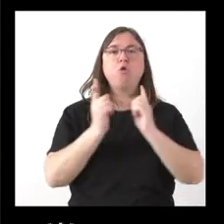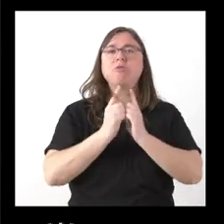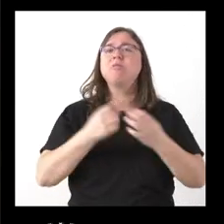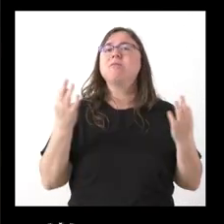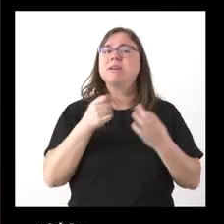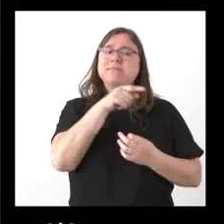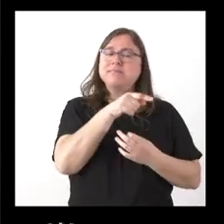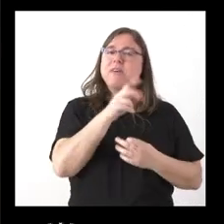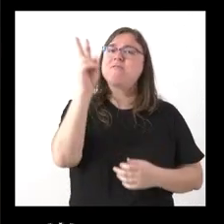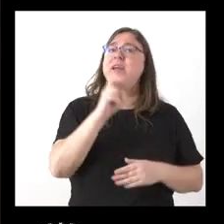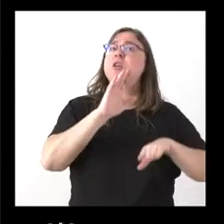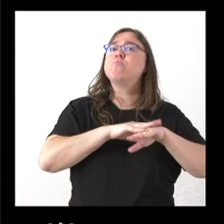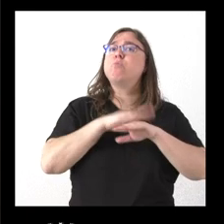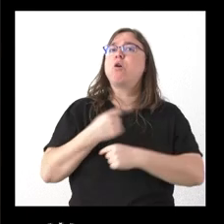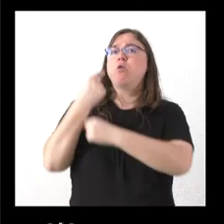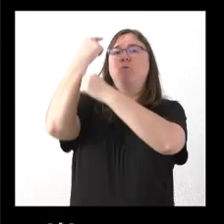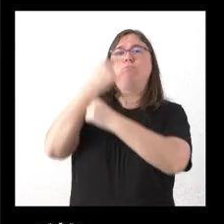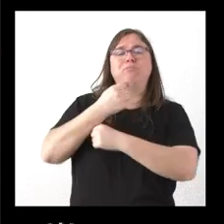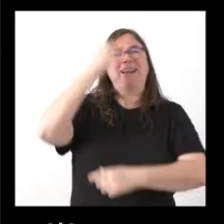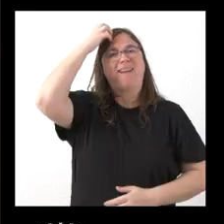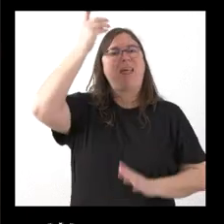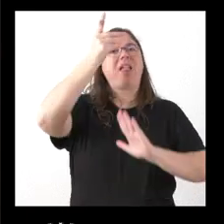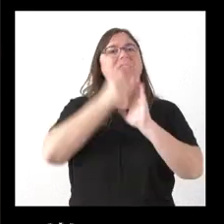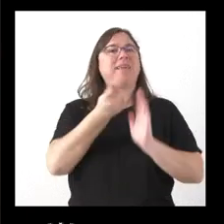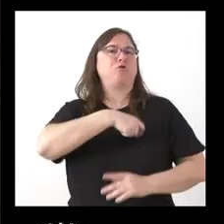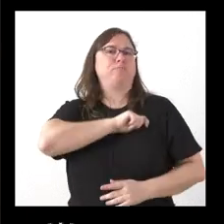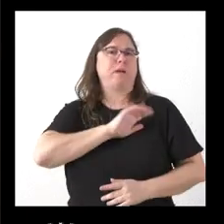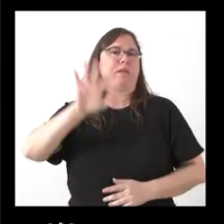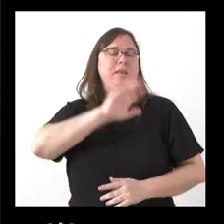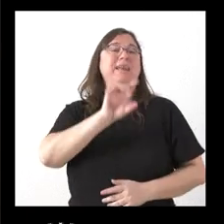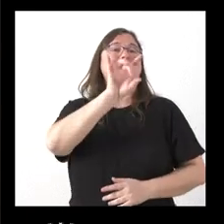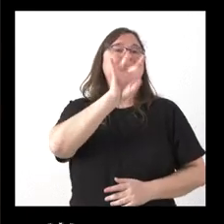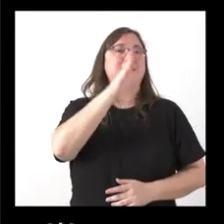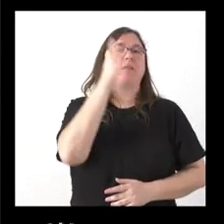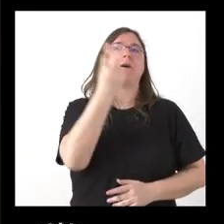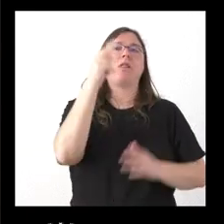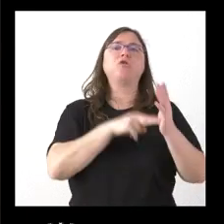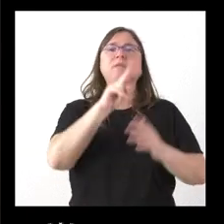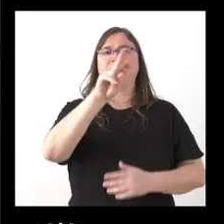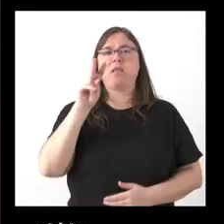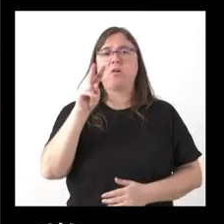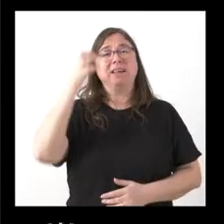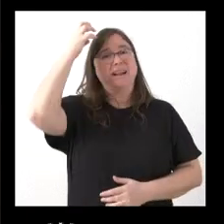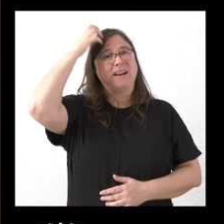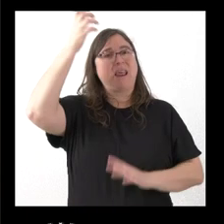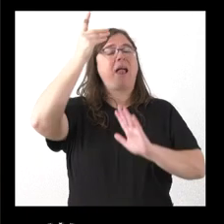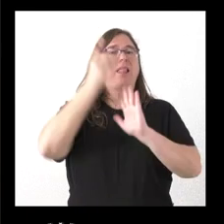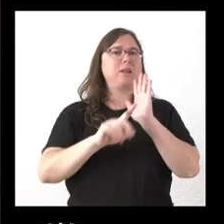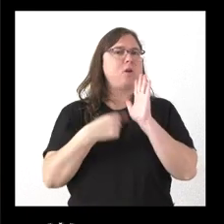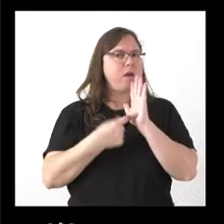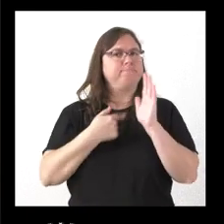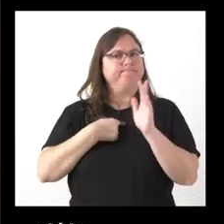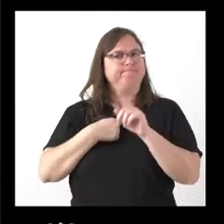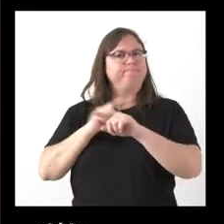fruto de la obligación impuesta por el real decreto ley del estado 15/2022 un decreto ley que nosotros hemos criticado